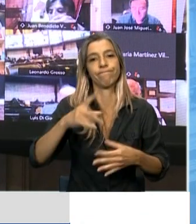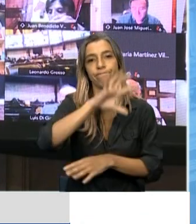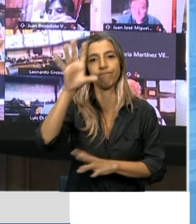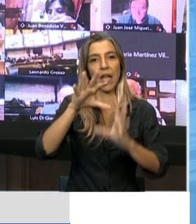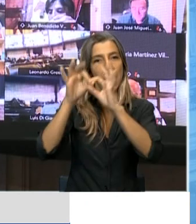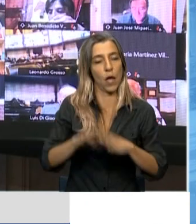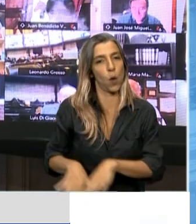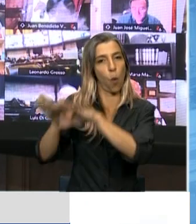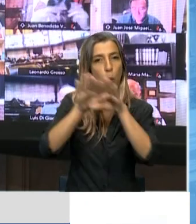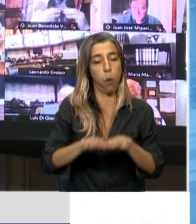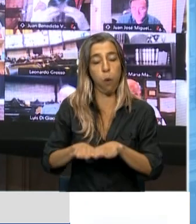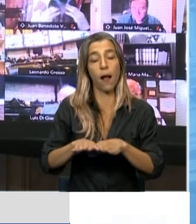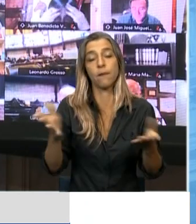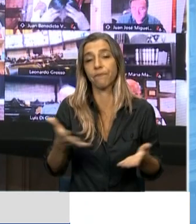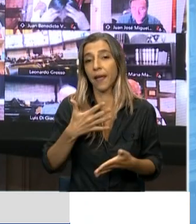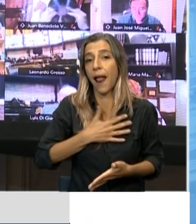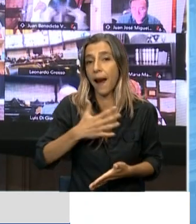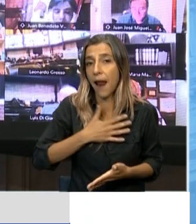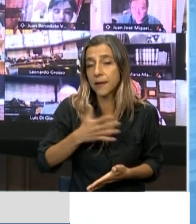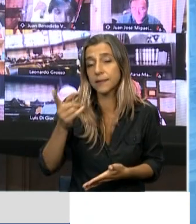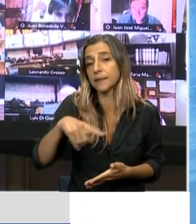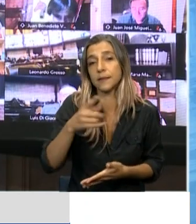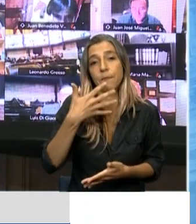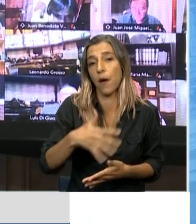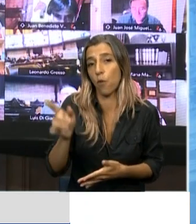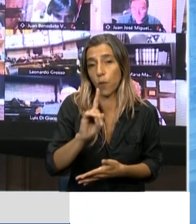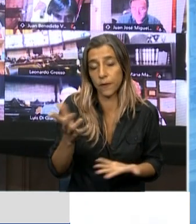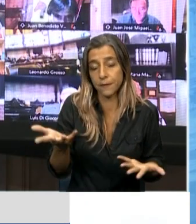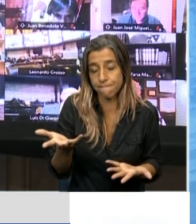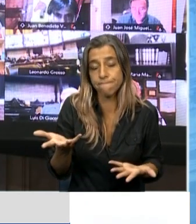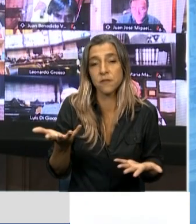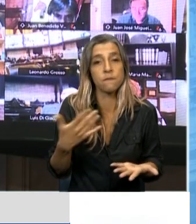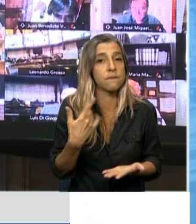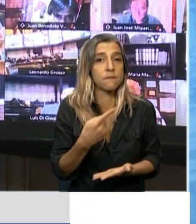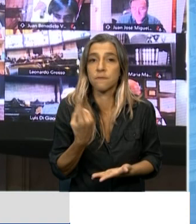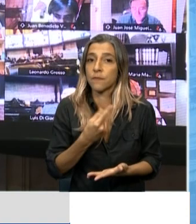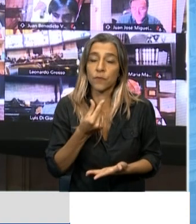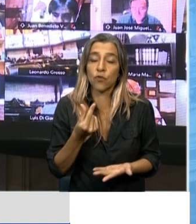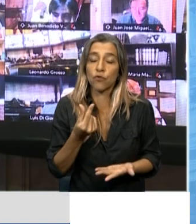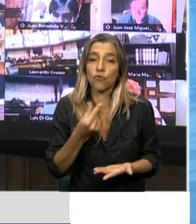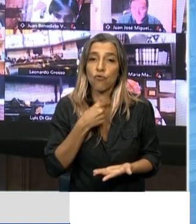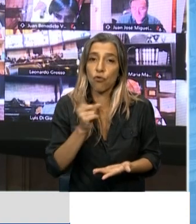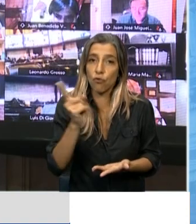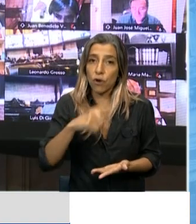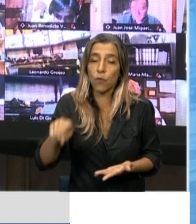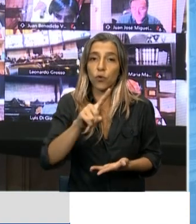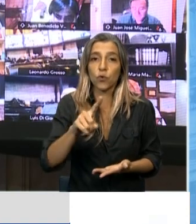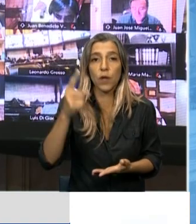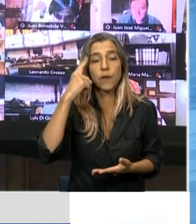que esto no haya sido entendido, pero no es nuestra intención que esto se lea como un